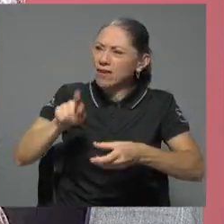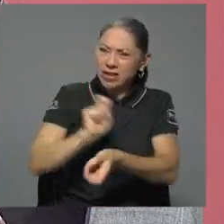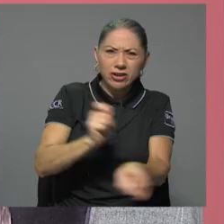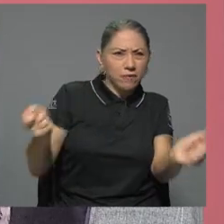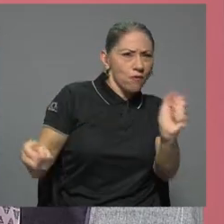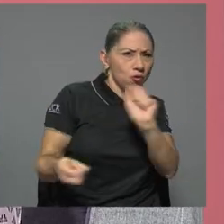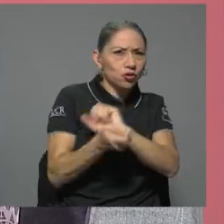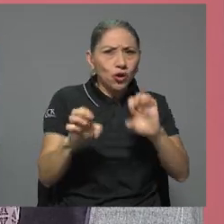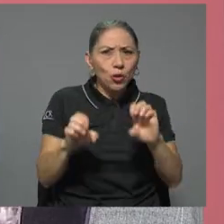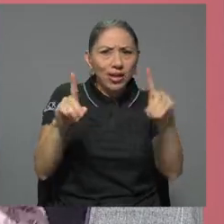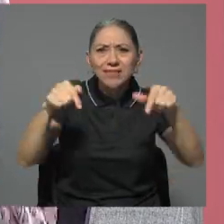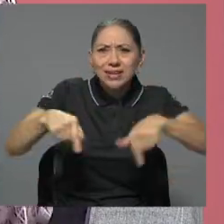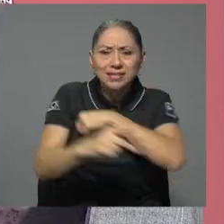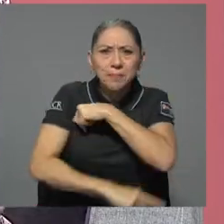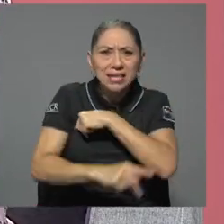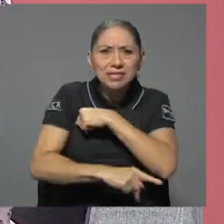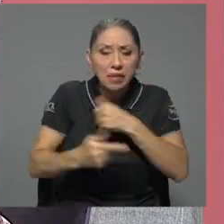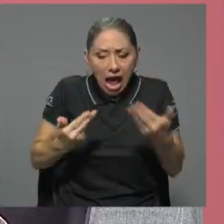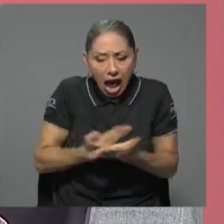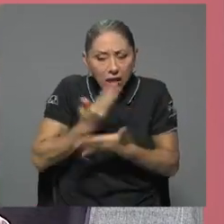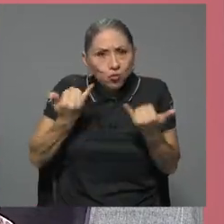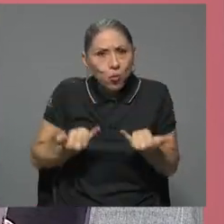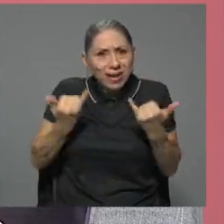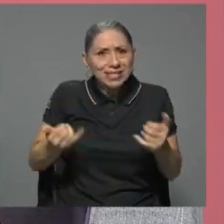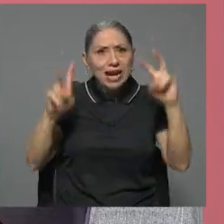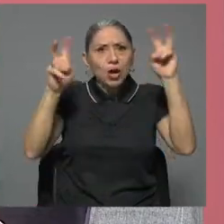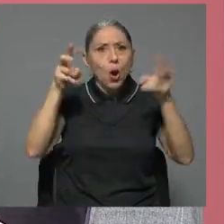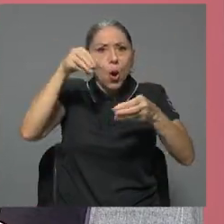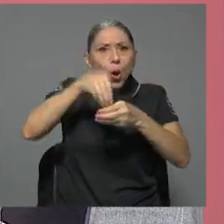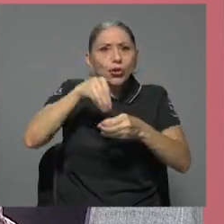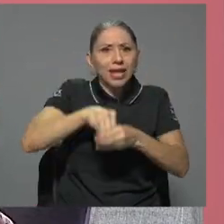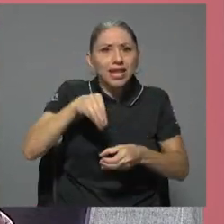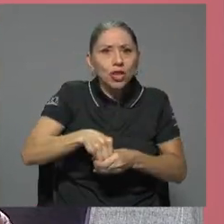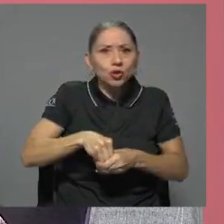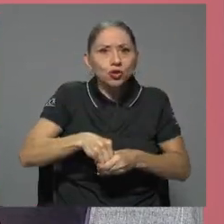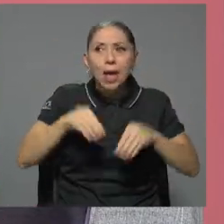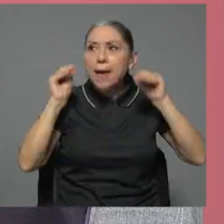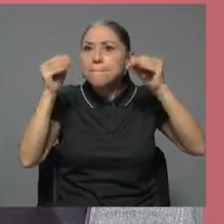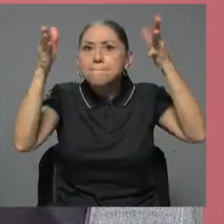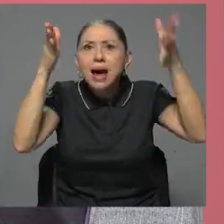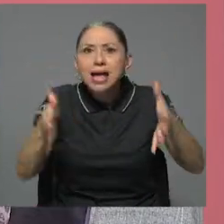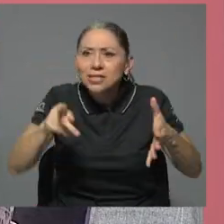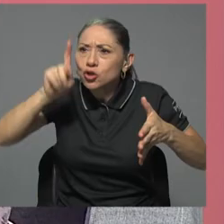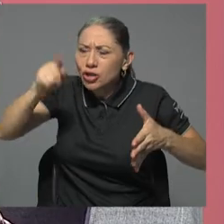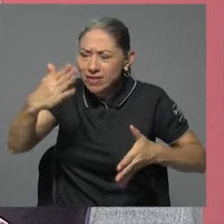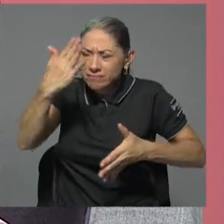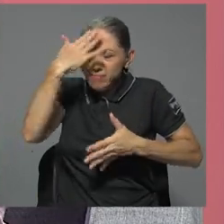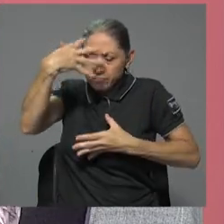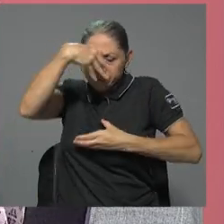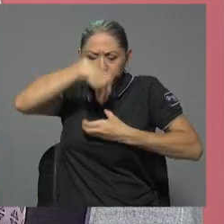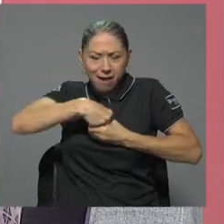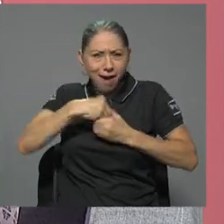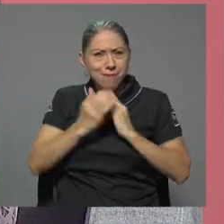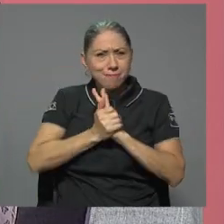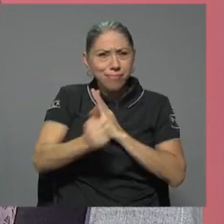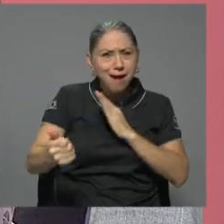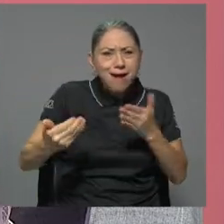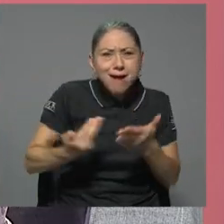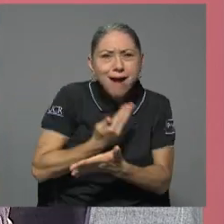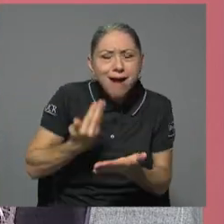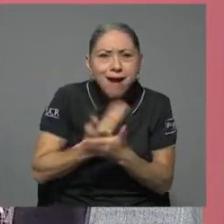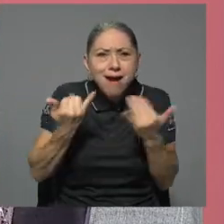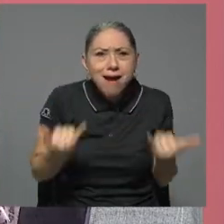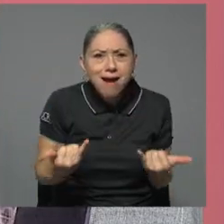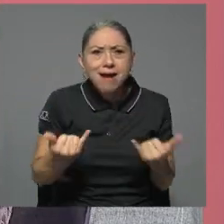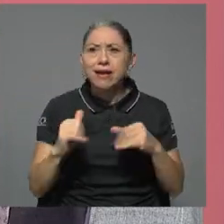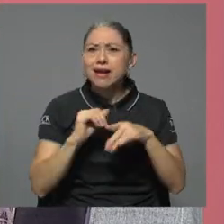actualizar los contenidos y hay que actualizar a nuestros maestros y profesores hay que darles las herramientas a que dar la capacitación y